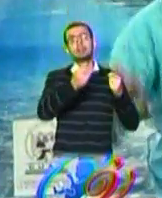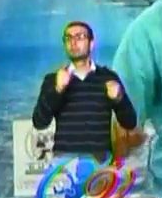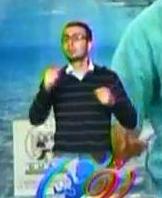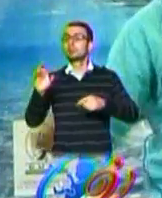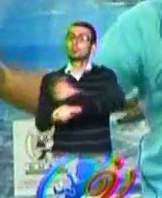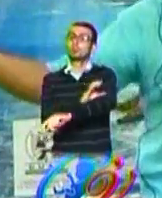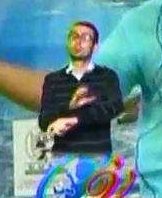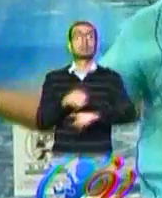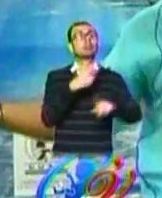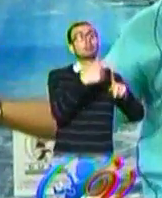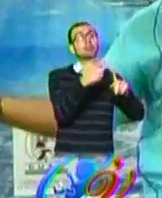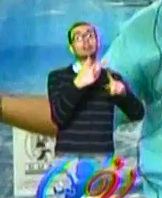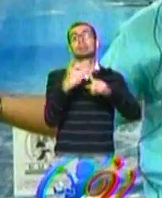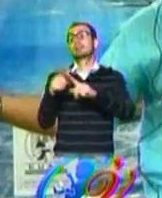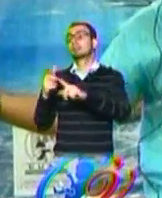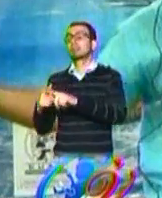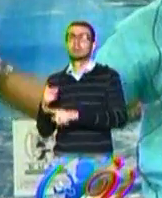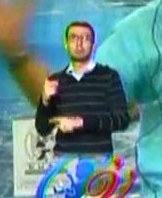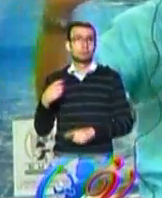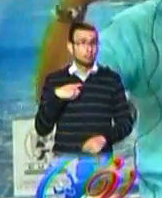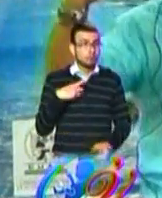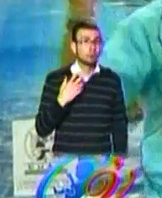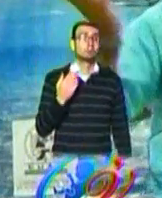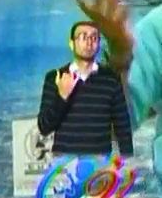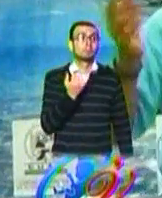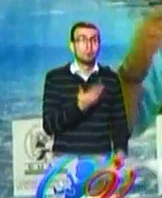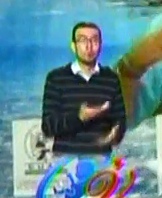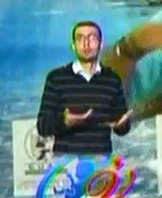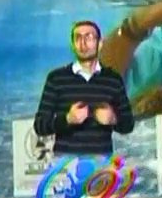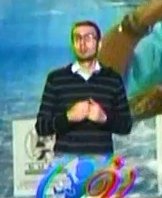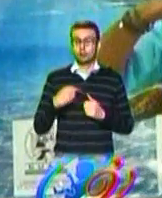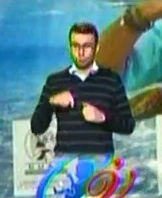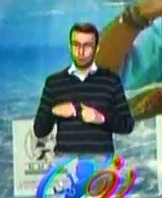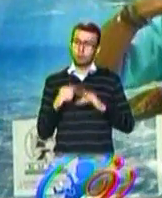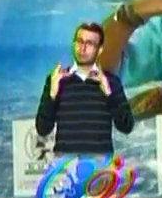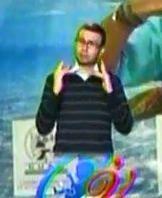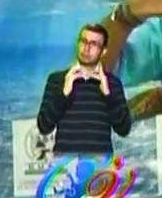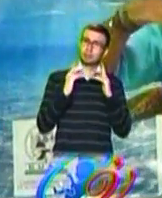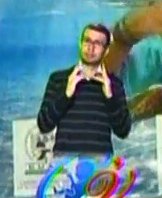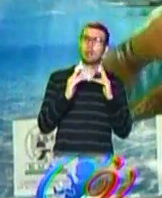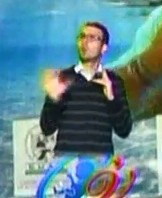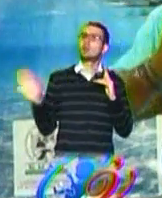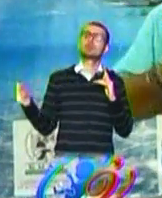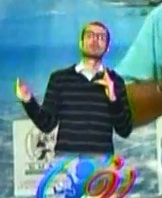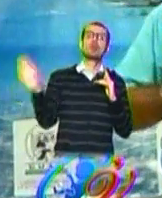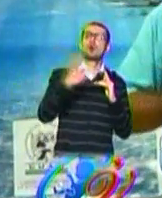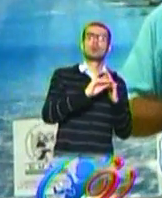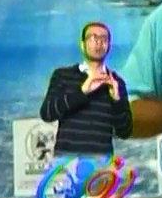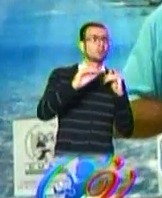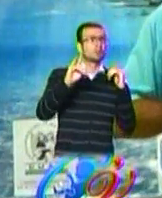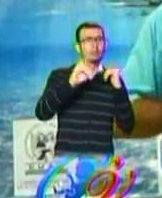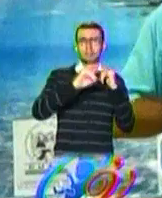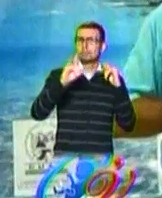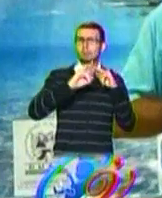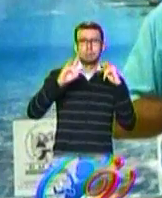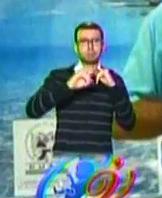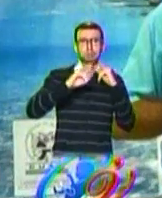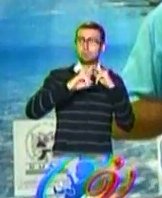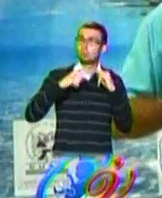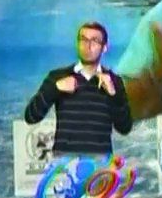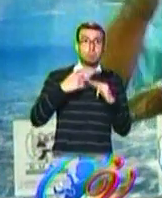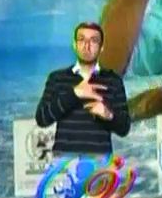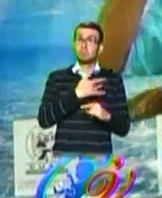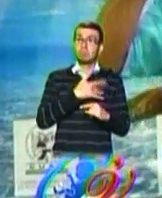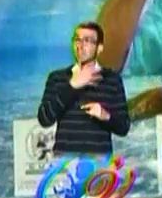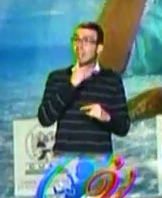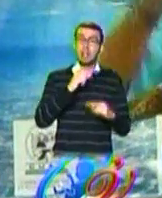el televisor y tengo mis 2 lámparas. Entonces yo duermo en algo que es, pero yo no lo siento. ¿Quién lo